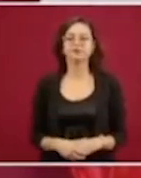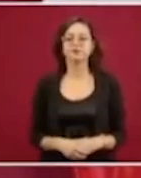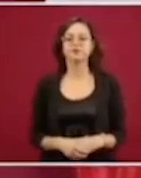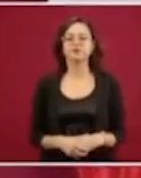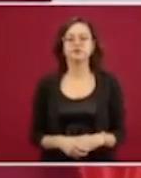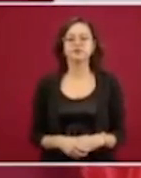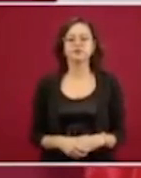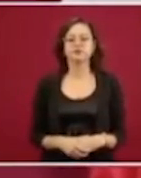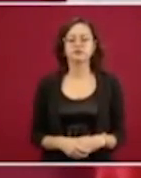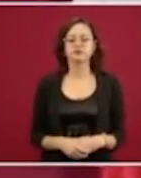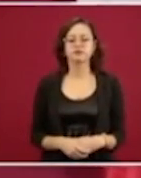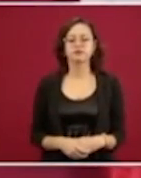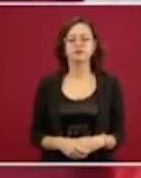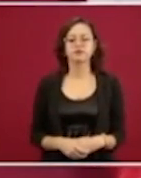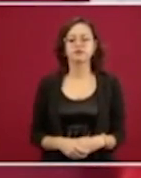porque se están